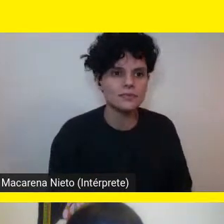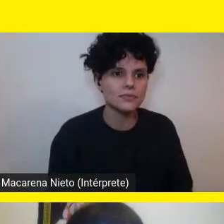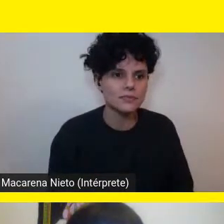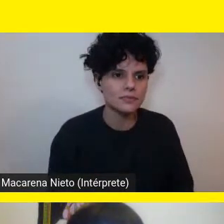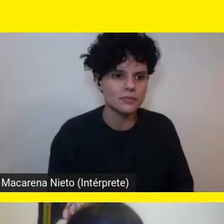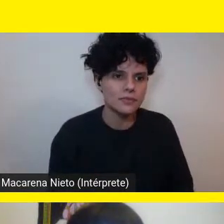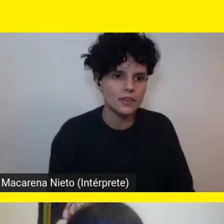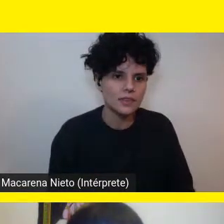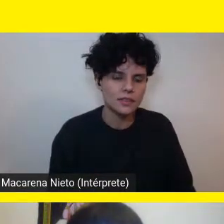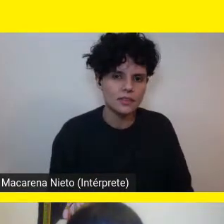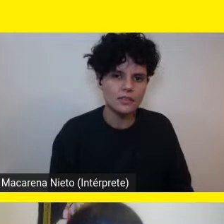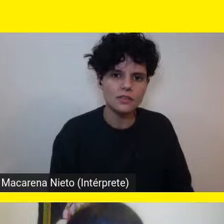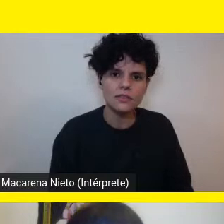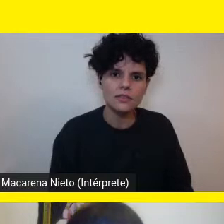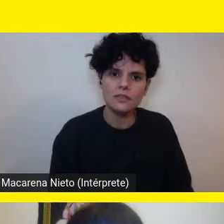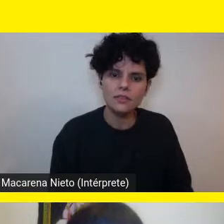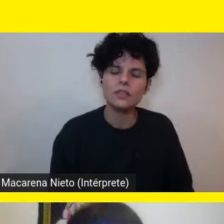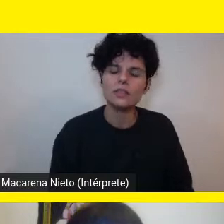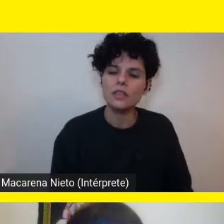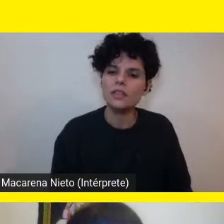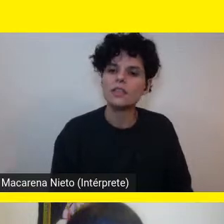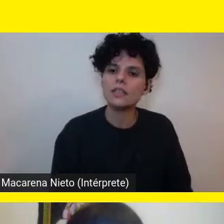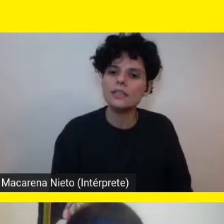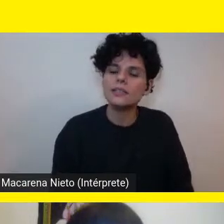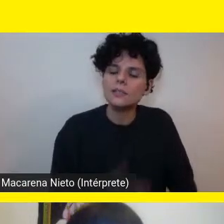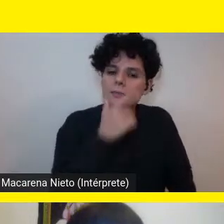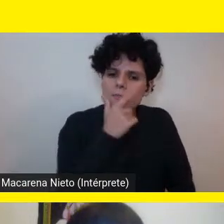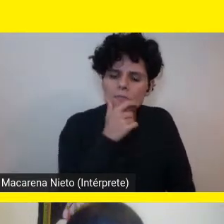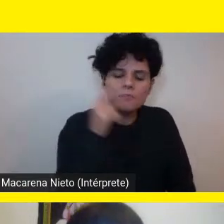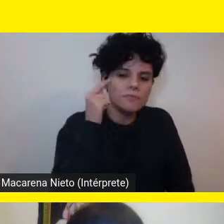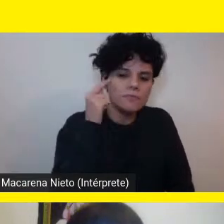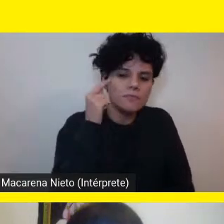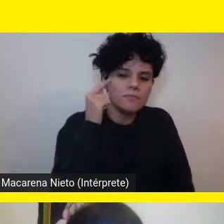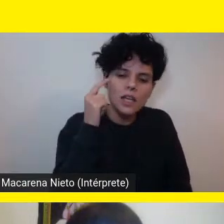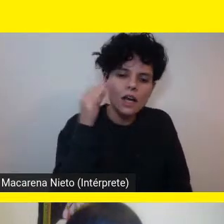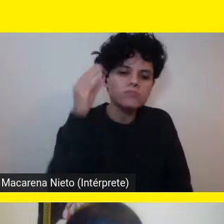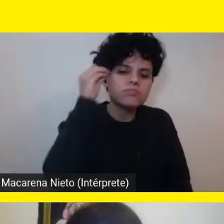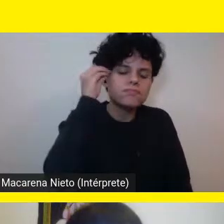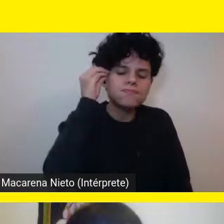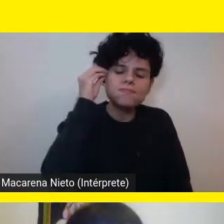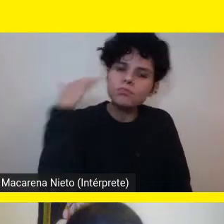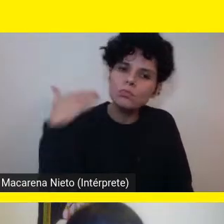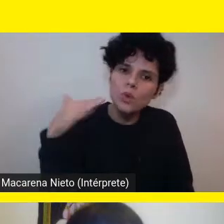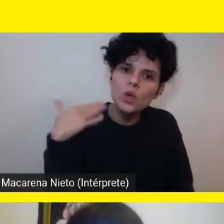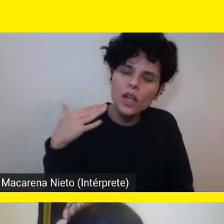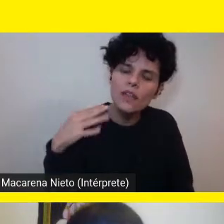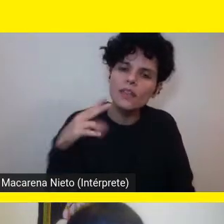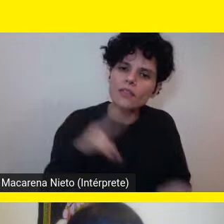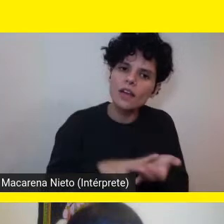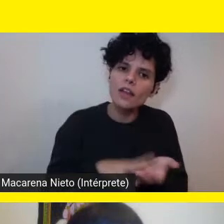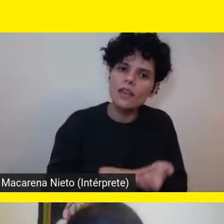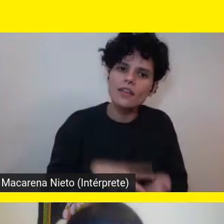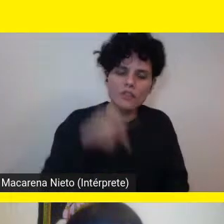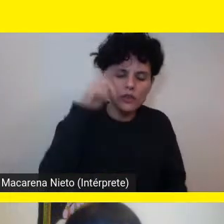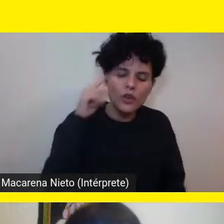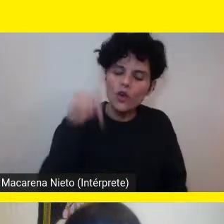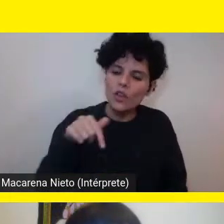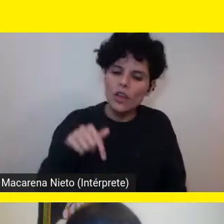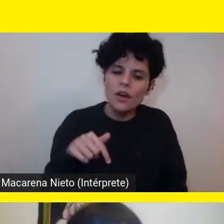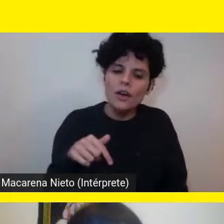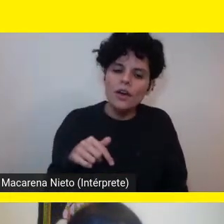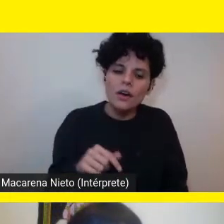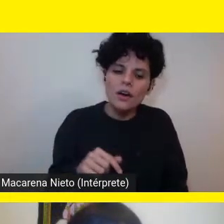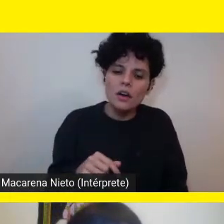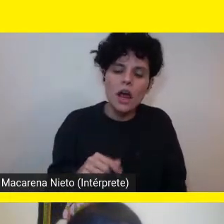¿Sabes qué? Se nos está yendo un detalle que es no menor. Probablemente hoy día no estaríamos conversando, ni hubiera existido